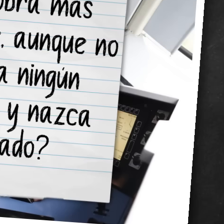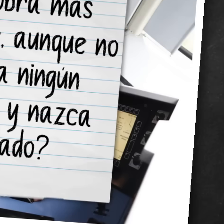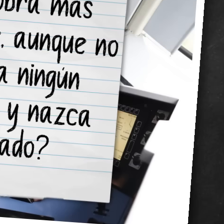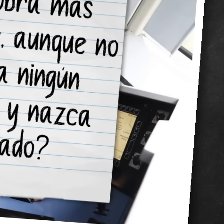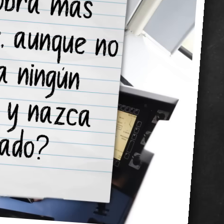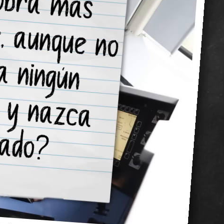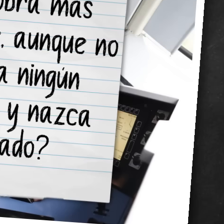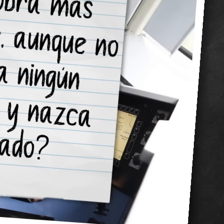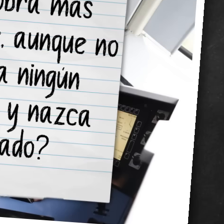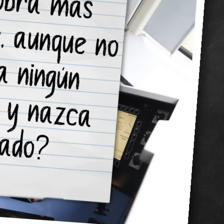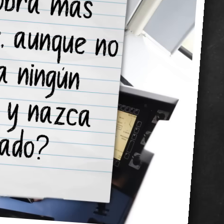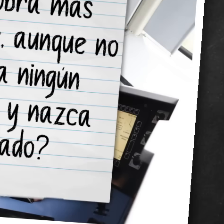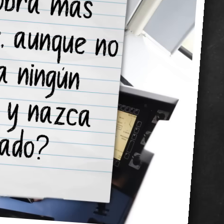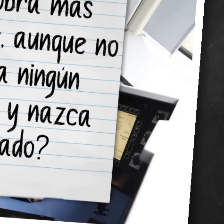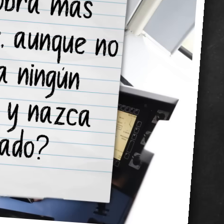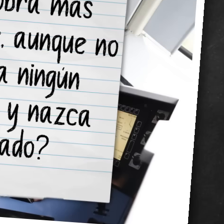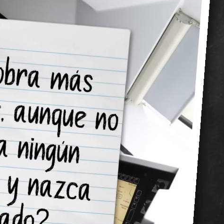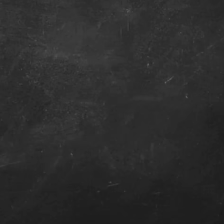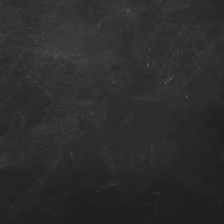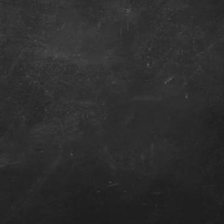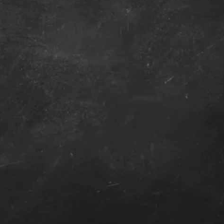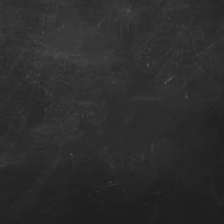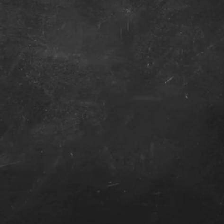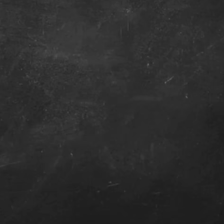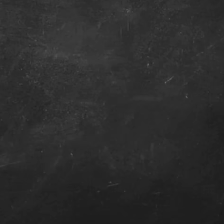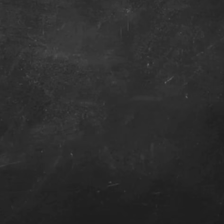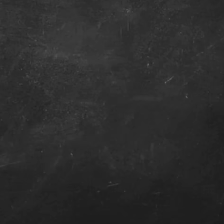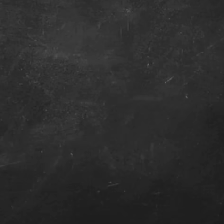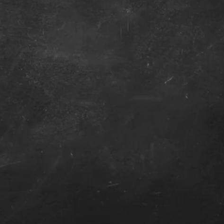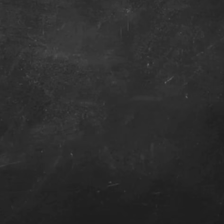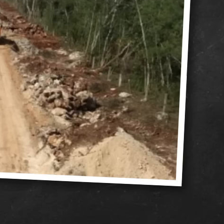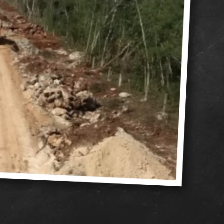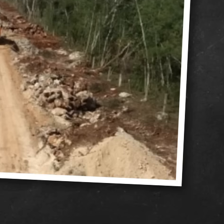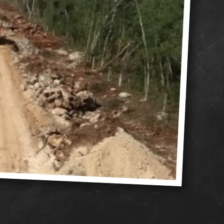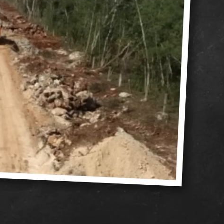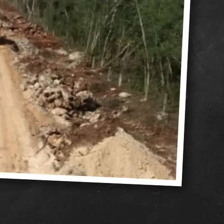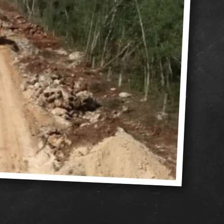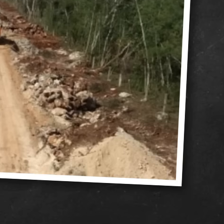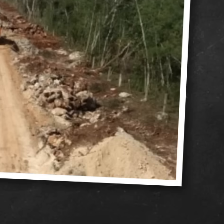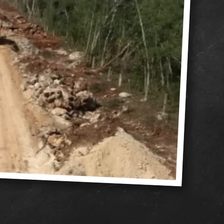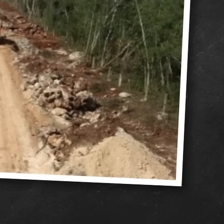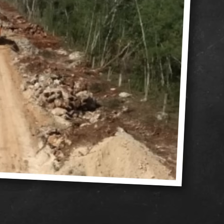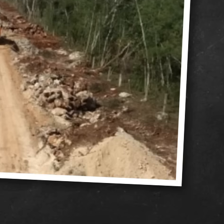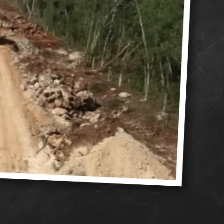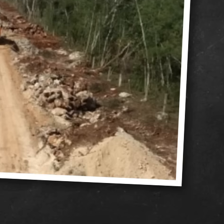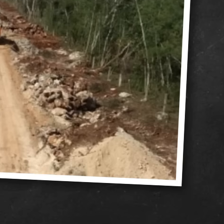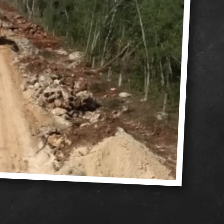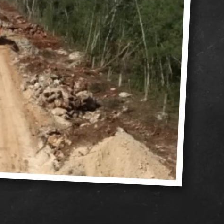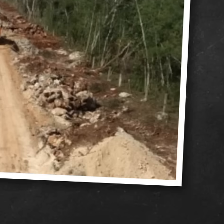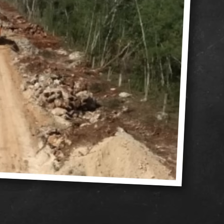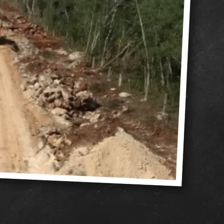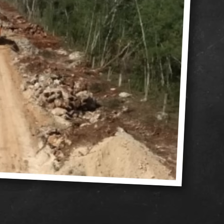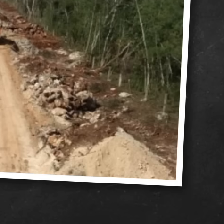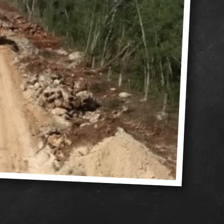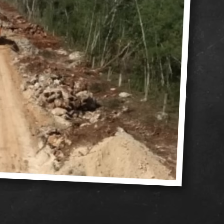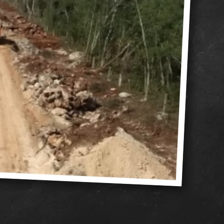de Yucatán que dificulte su instalación. Si en algo se ha complicado ha sido por modificar el trayecto original para atravesar la selva y ahorrar tiempo, que